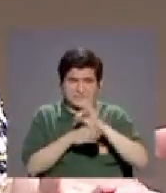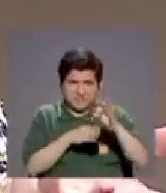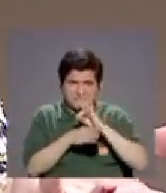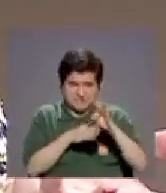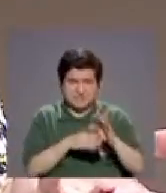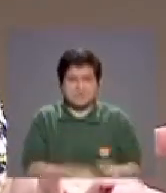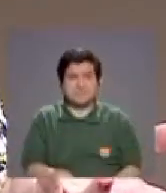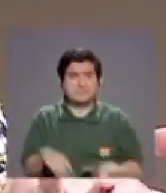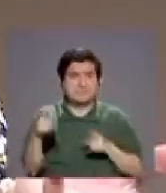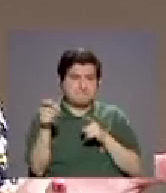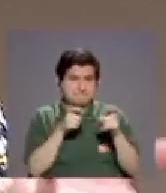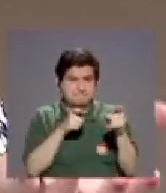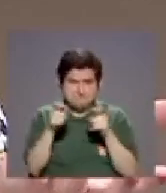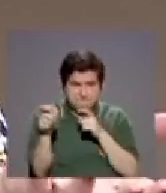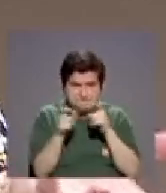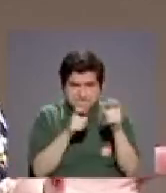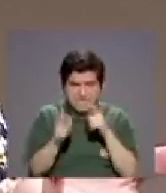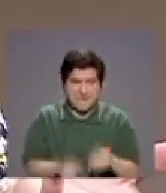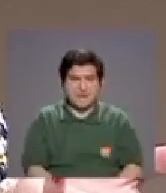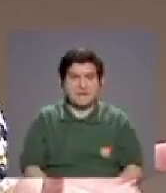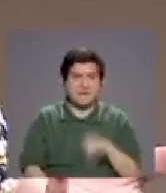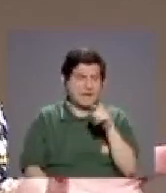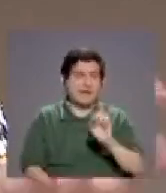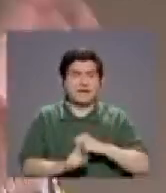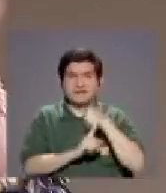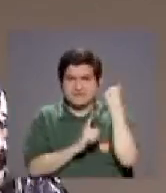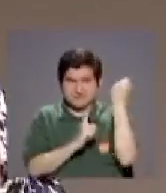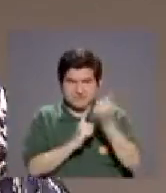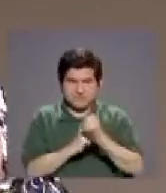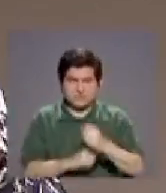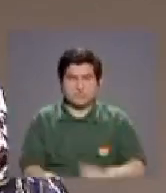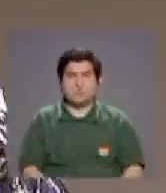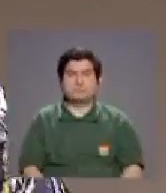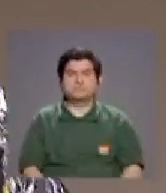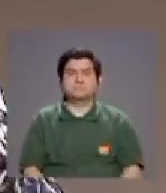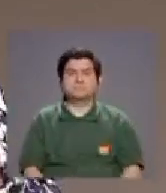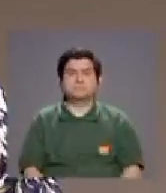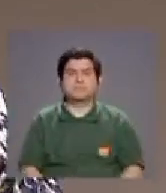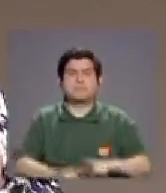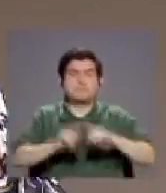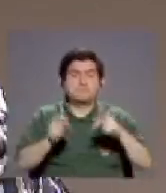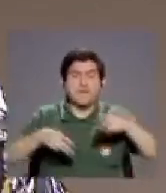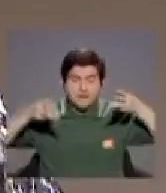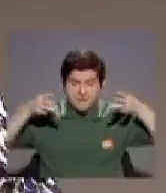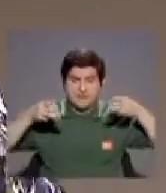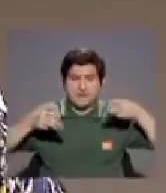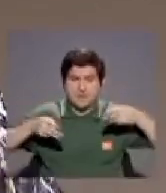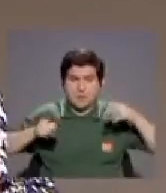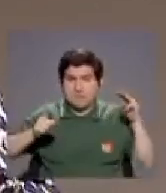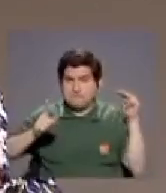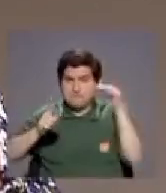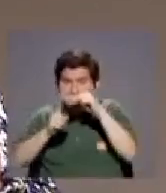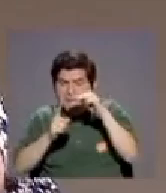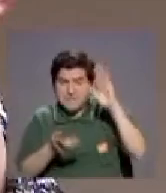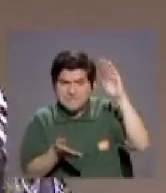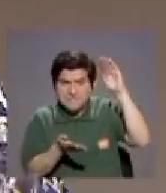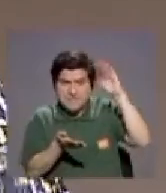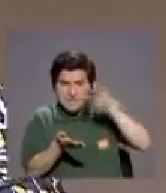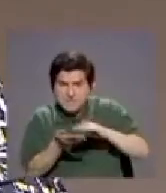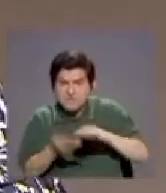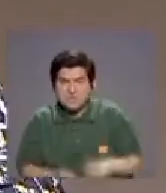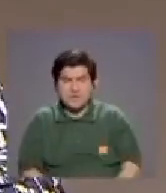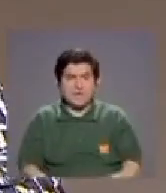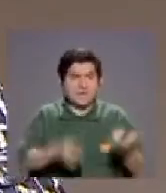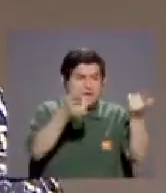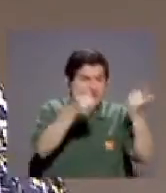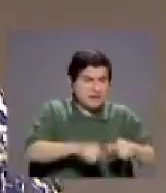para manejarle esa condición. Sin embargo, la meta es reducir la incidencia de